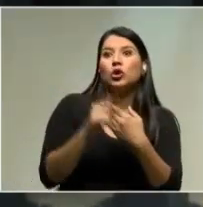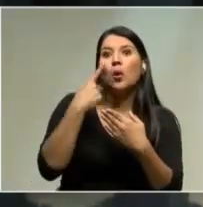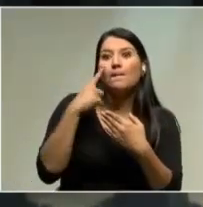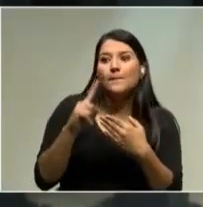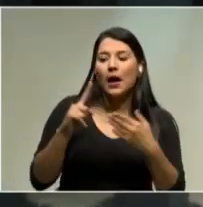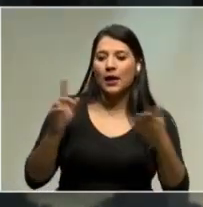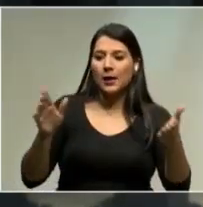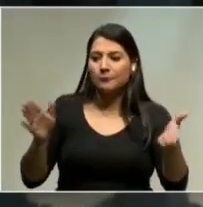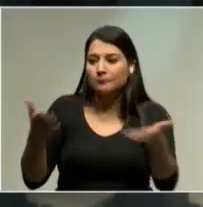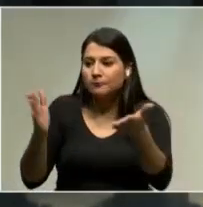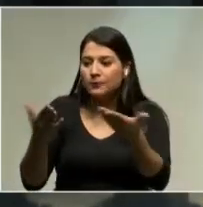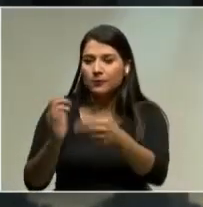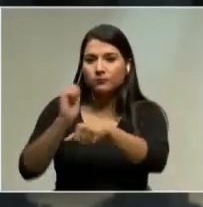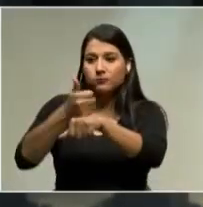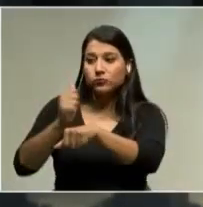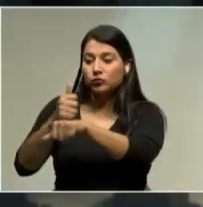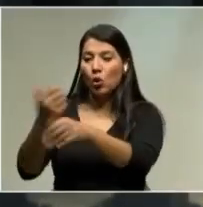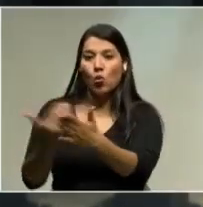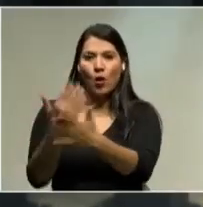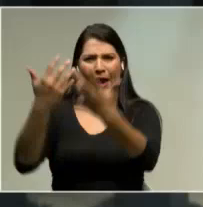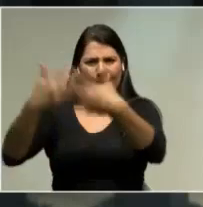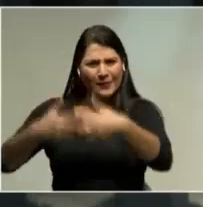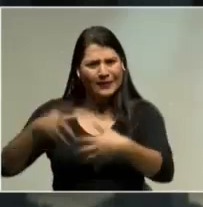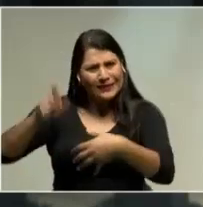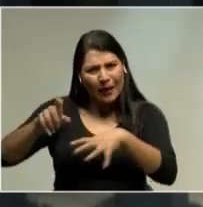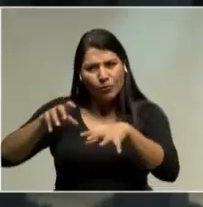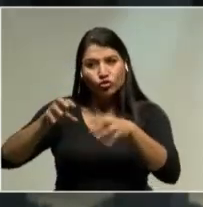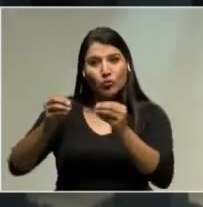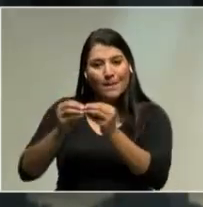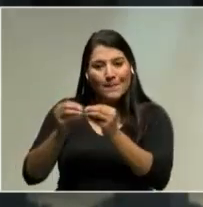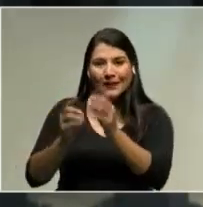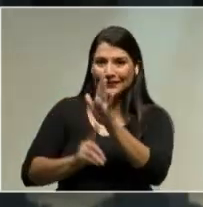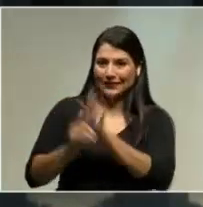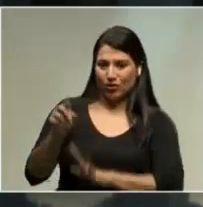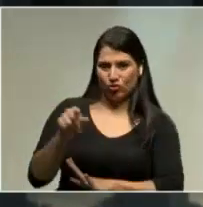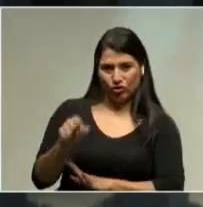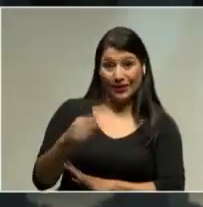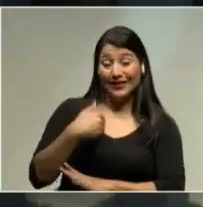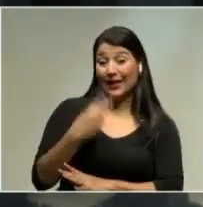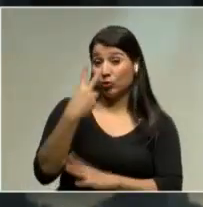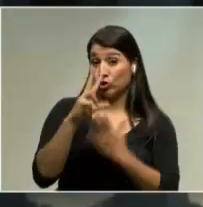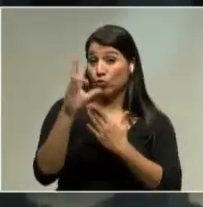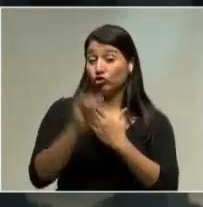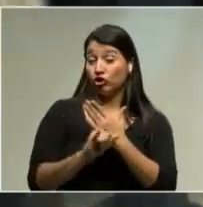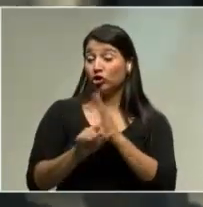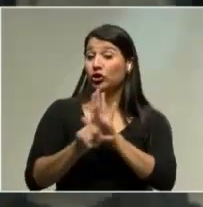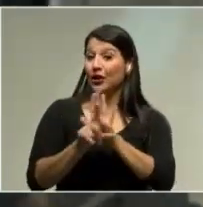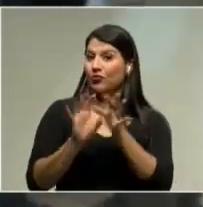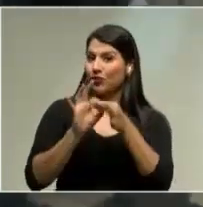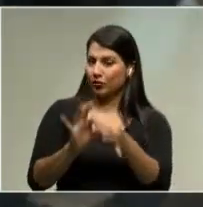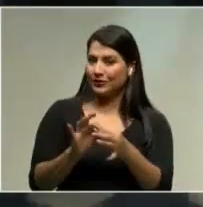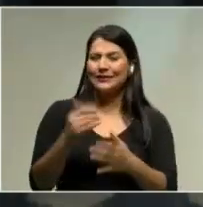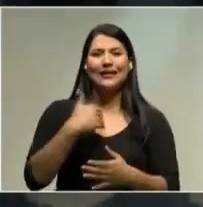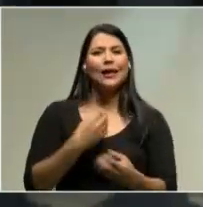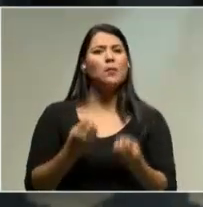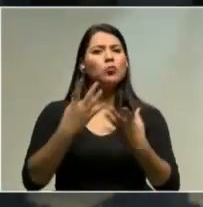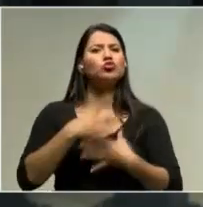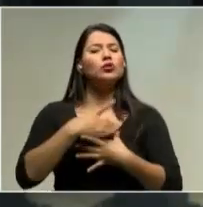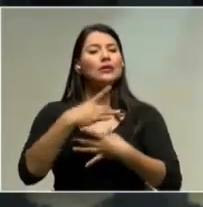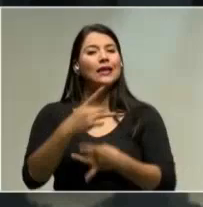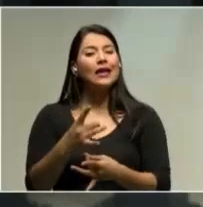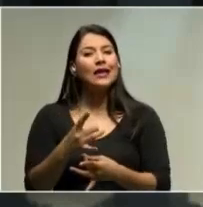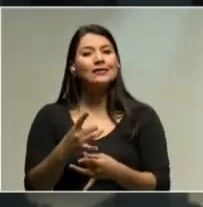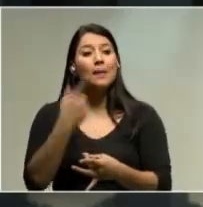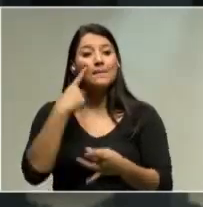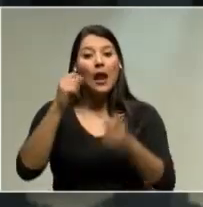en donde necesitamos que eso se reactive muchísimo más. Ahí tenemos 2 proyectos de ley. Estaríamos muy interesados